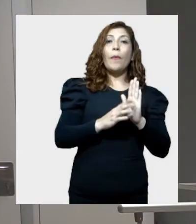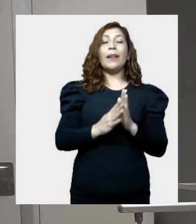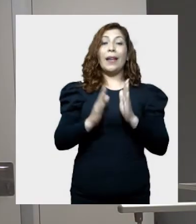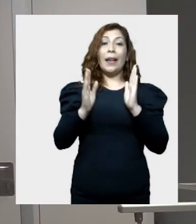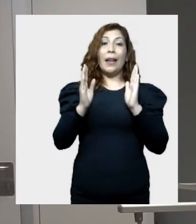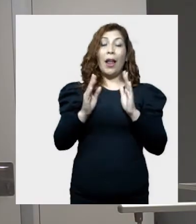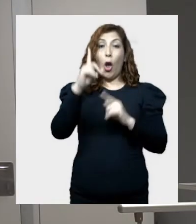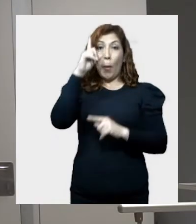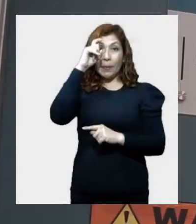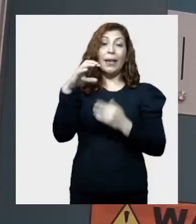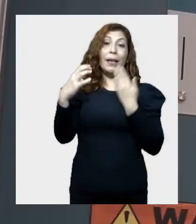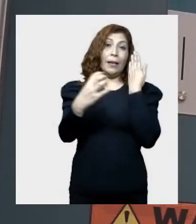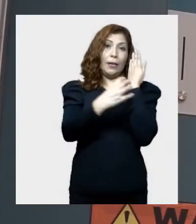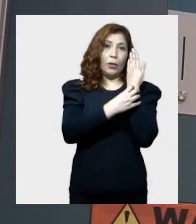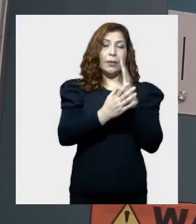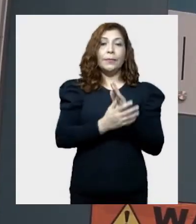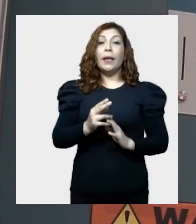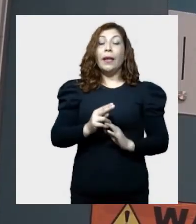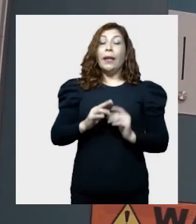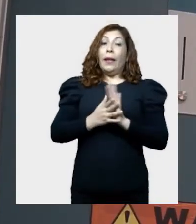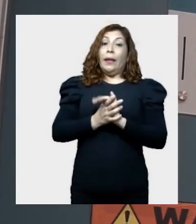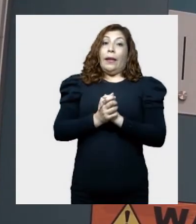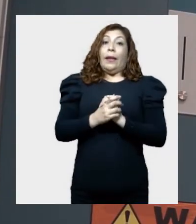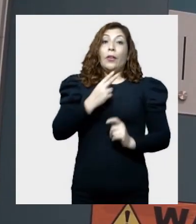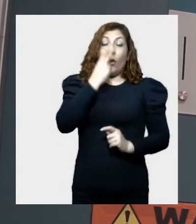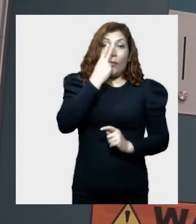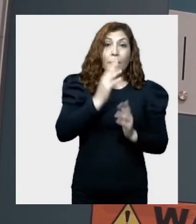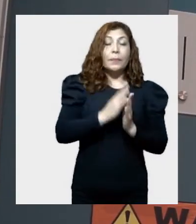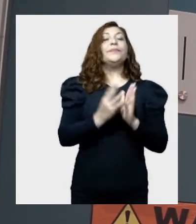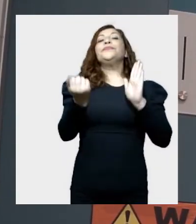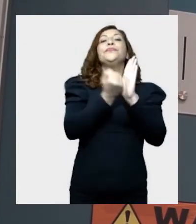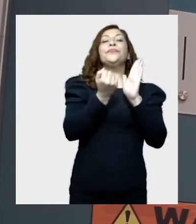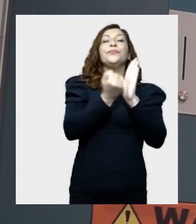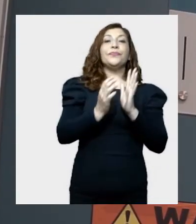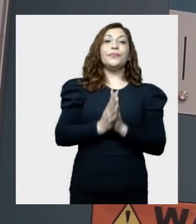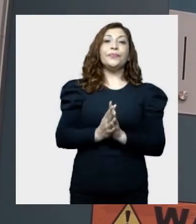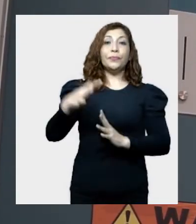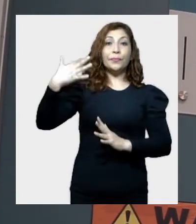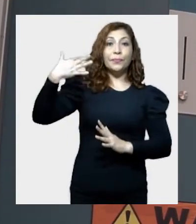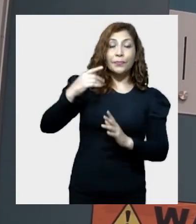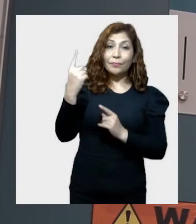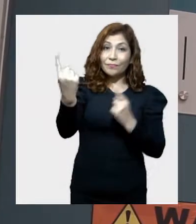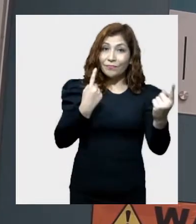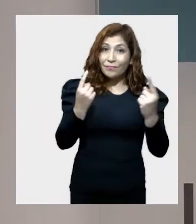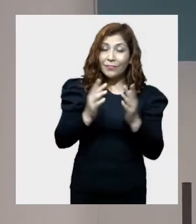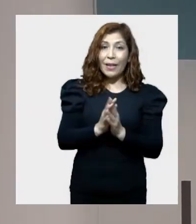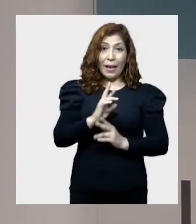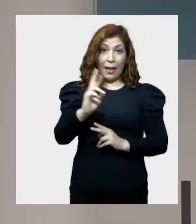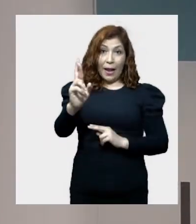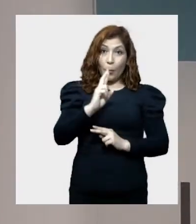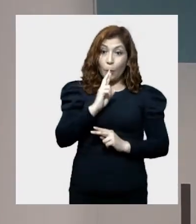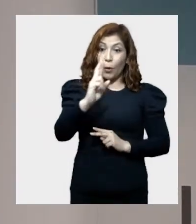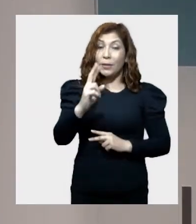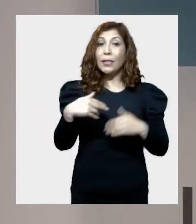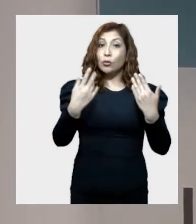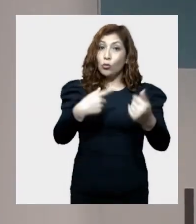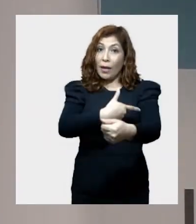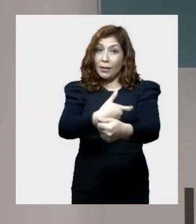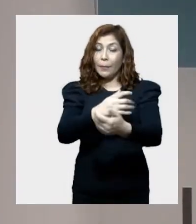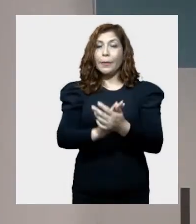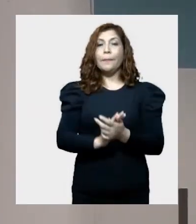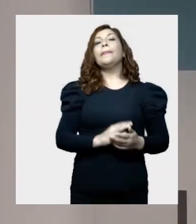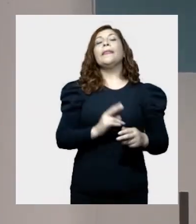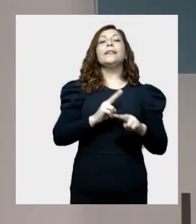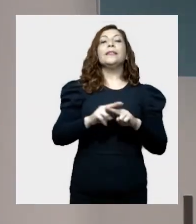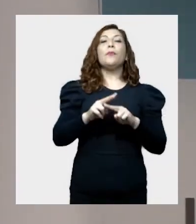hospital regional. En noviembre, marcamos un hito en el acceso oportuno de los usuarios a los resultados de sus exámenes.